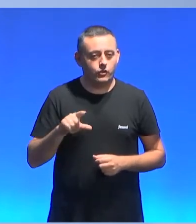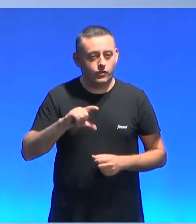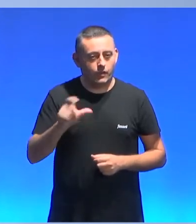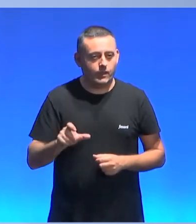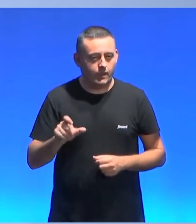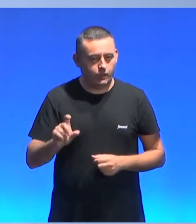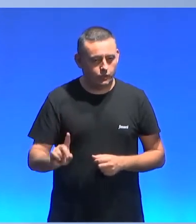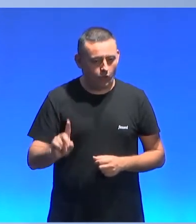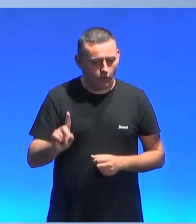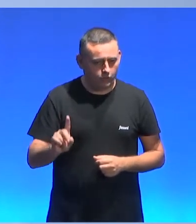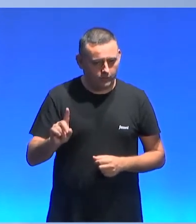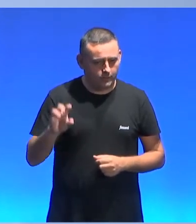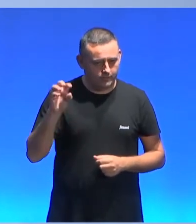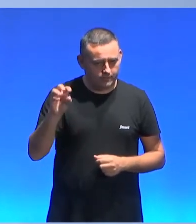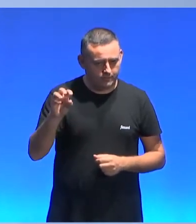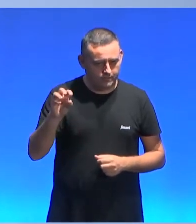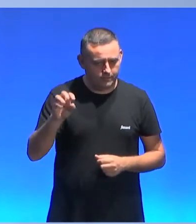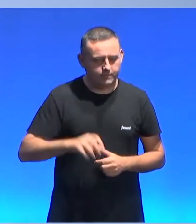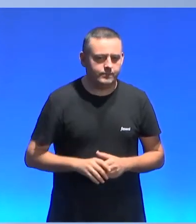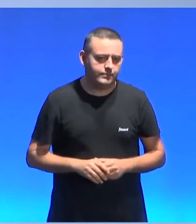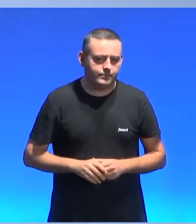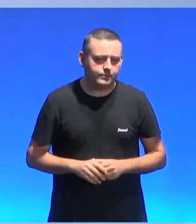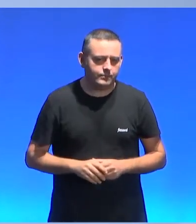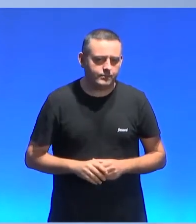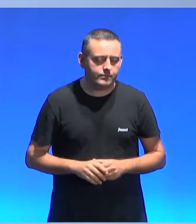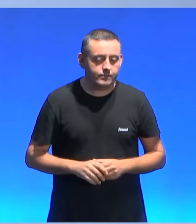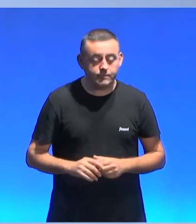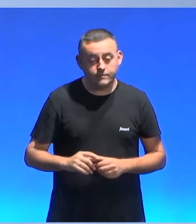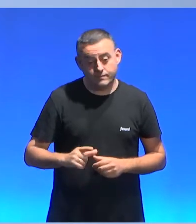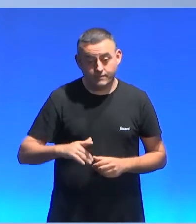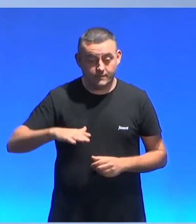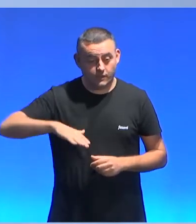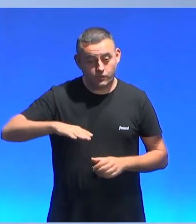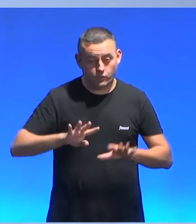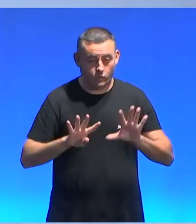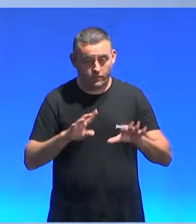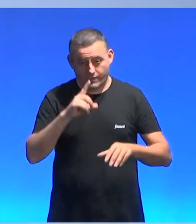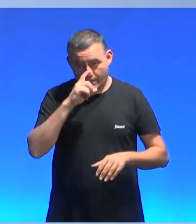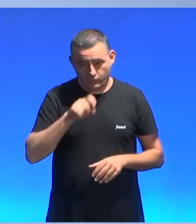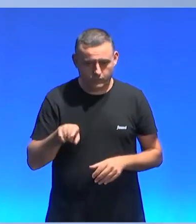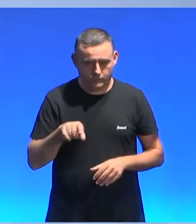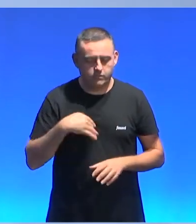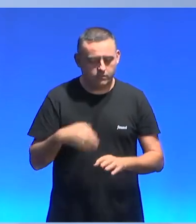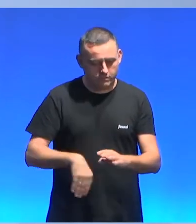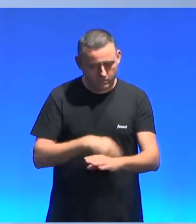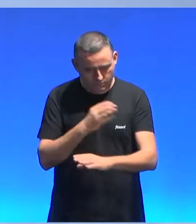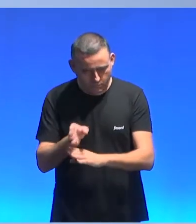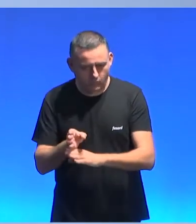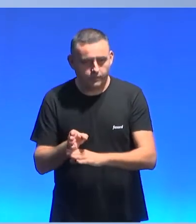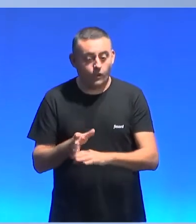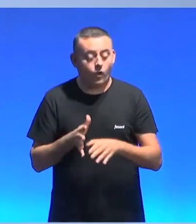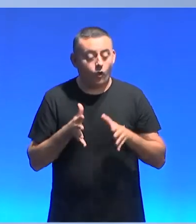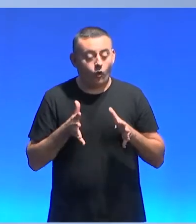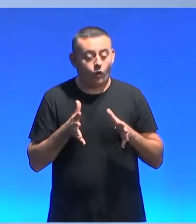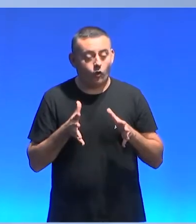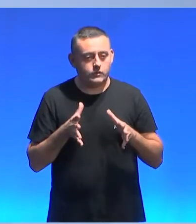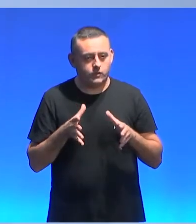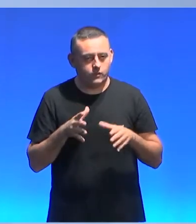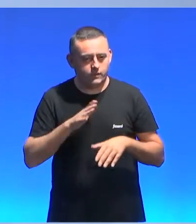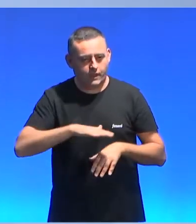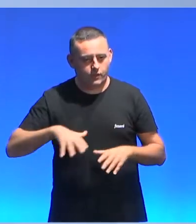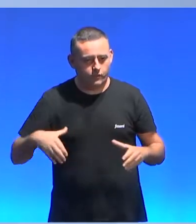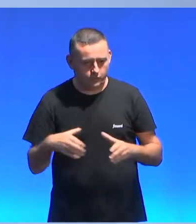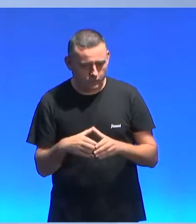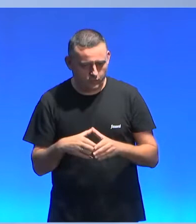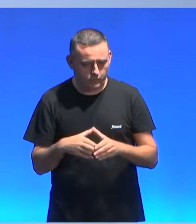vinos. Y me encuentro con el Consejo de Niños porque el día después tenía que encontrarme